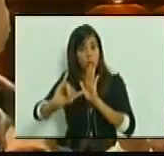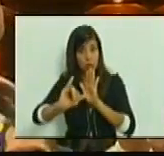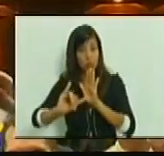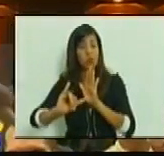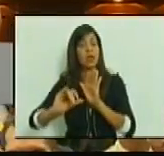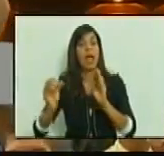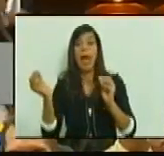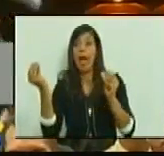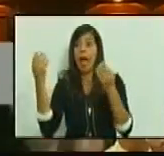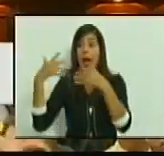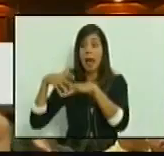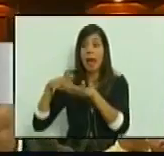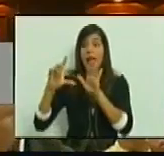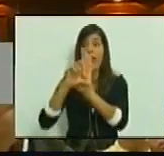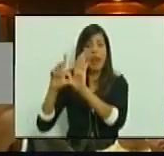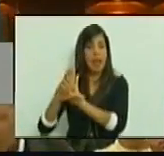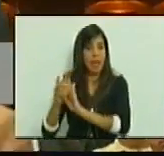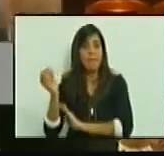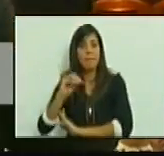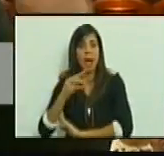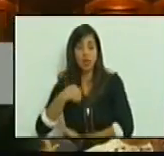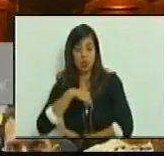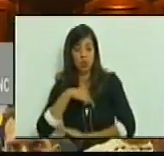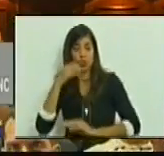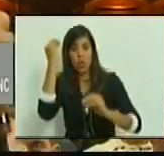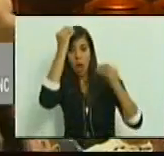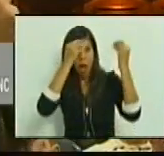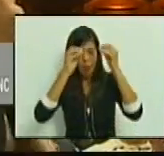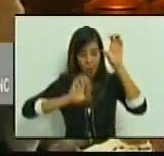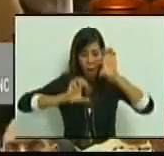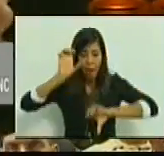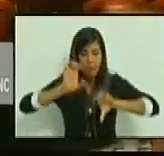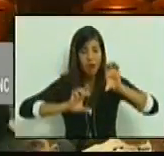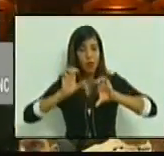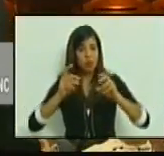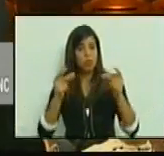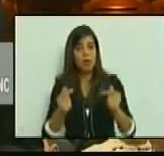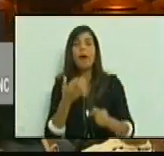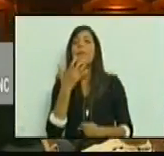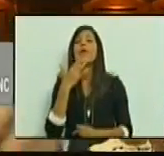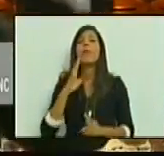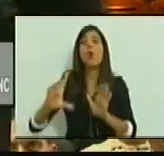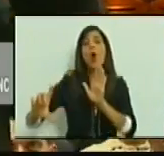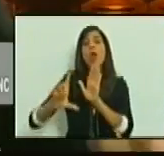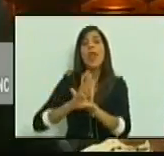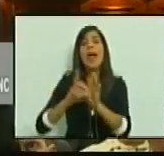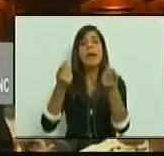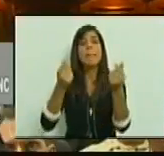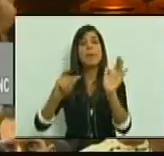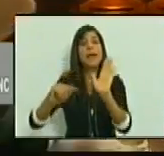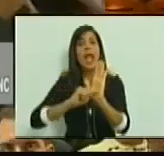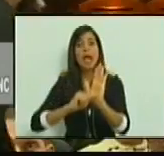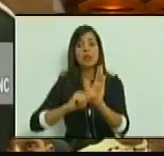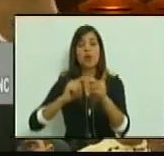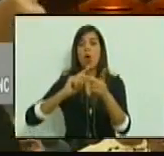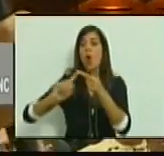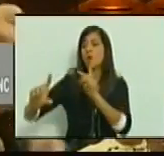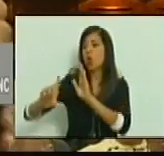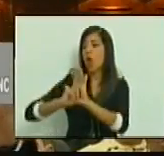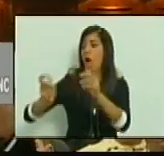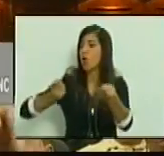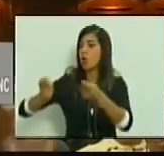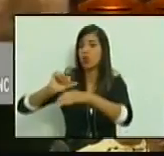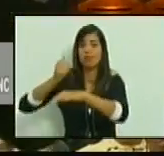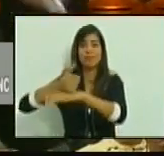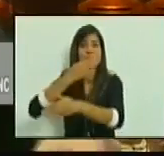de leyes que ya existe y que tenemos que revisar próximamente, como la ley de precios justos, la ley antimonopolio, la ley de